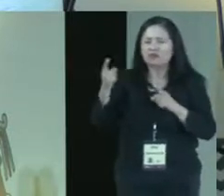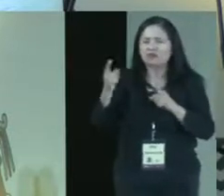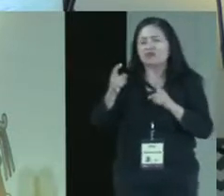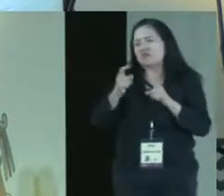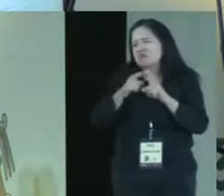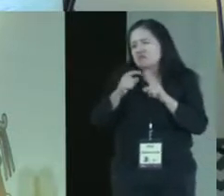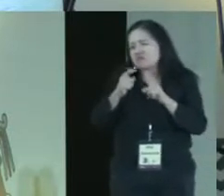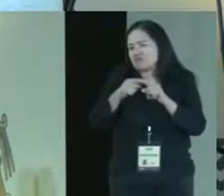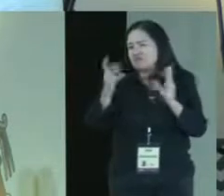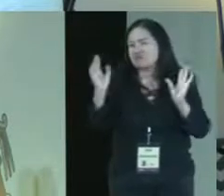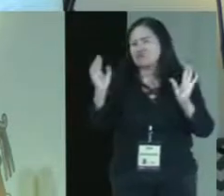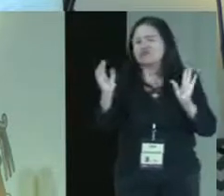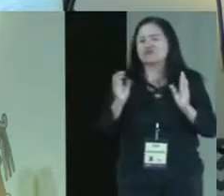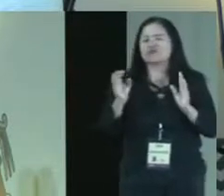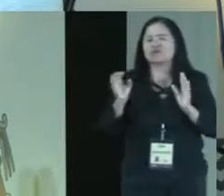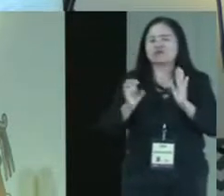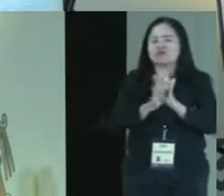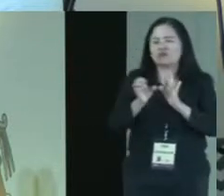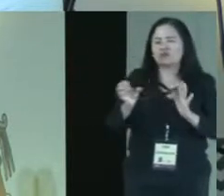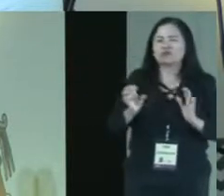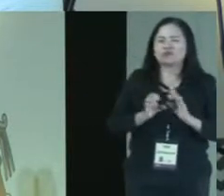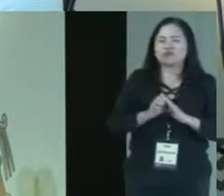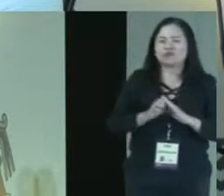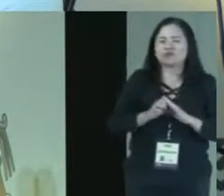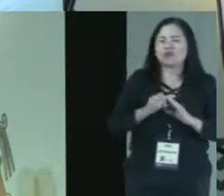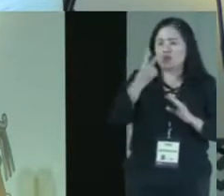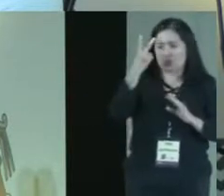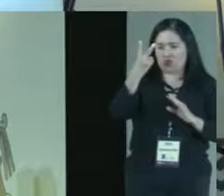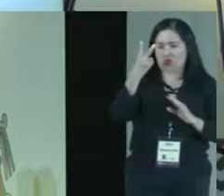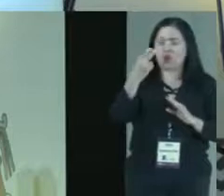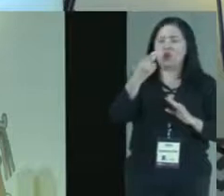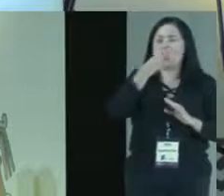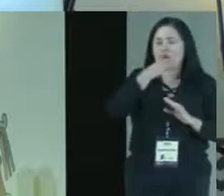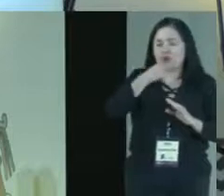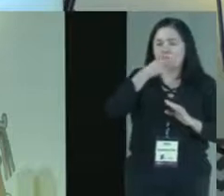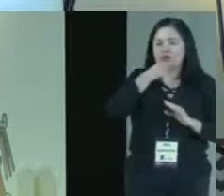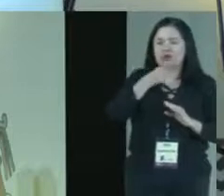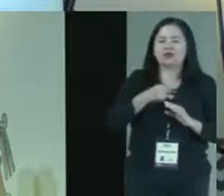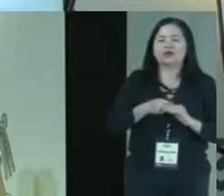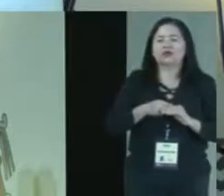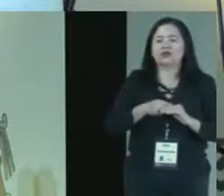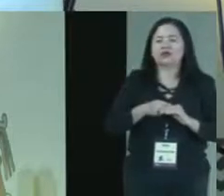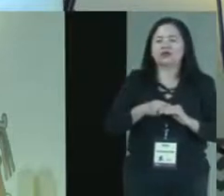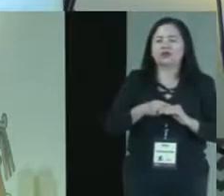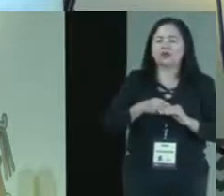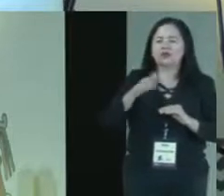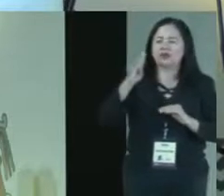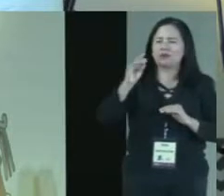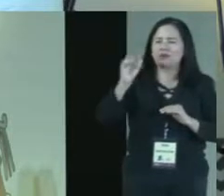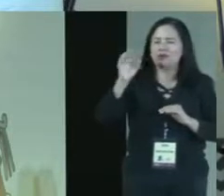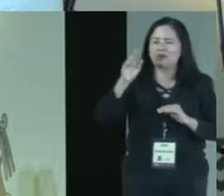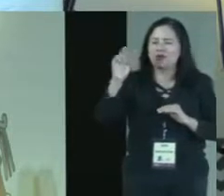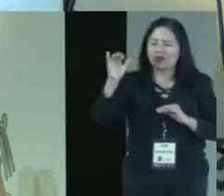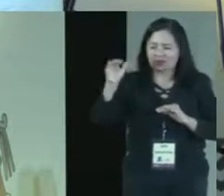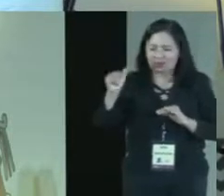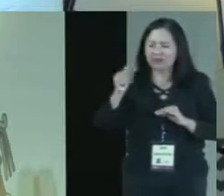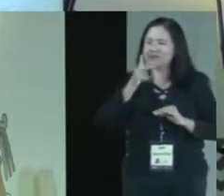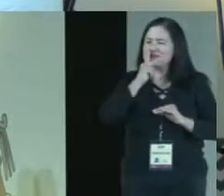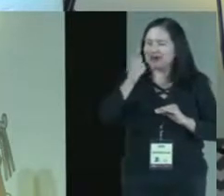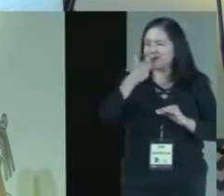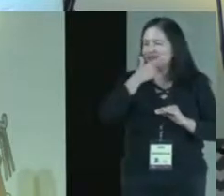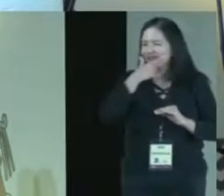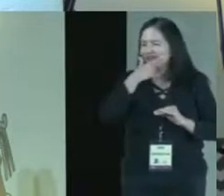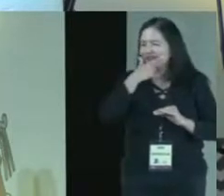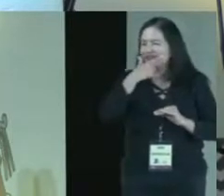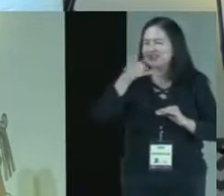de alguna cantidad, pero voy a referir dos autores críticos como Barry Carr